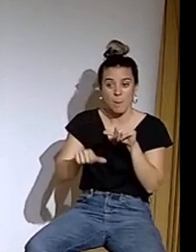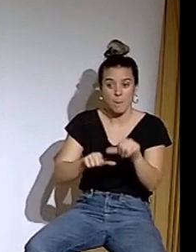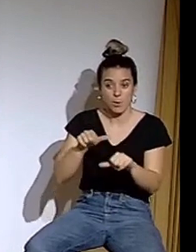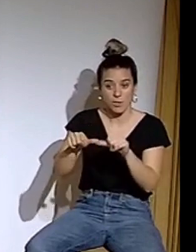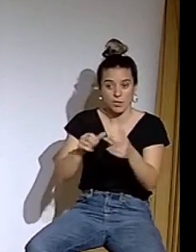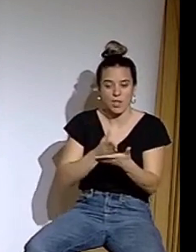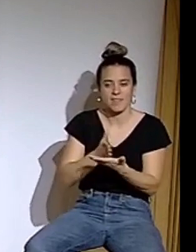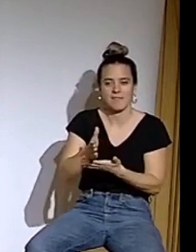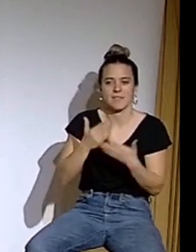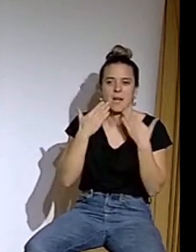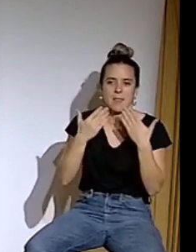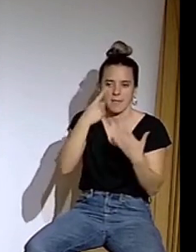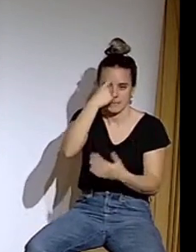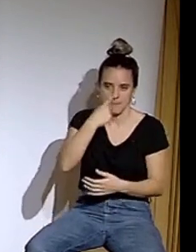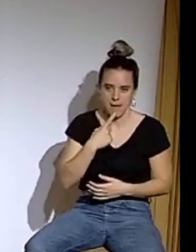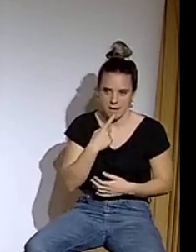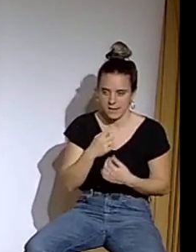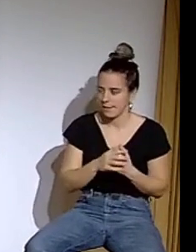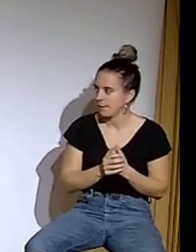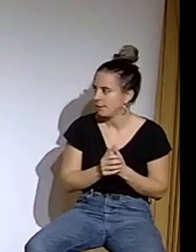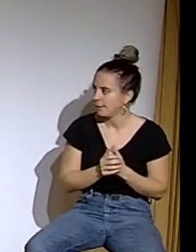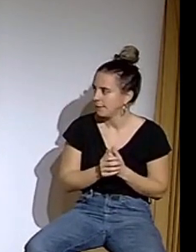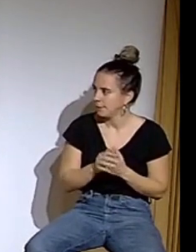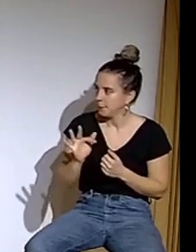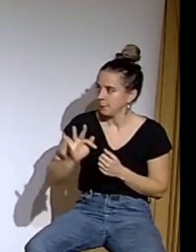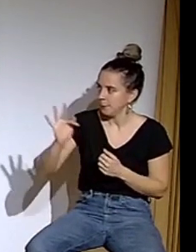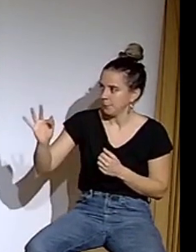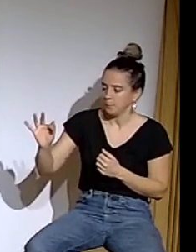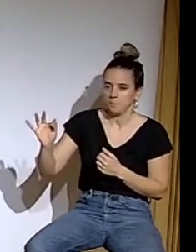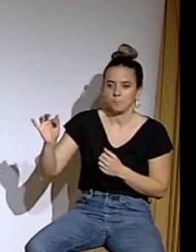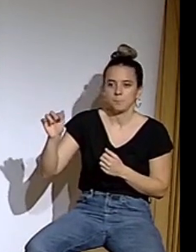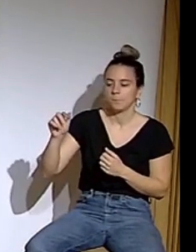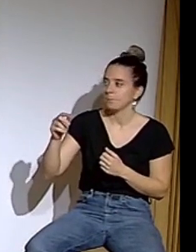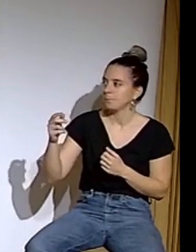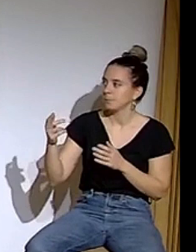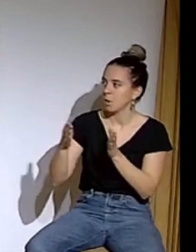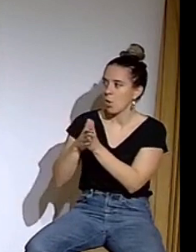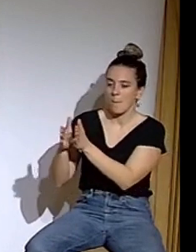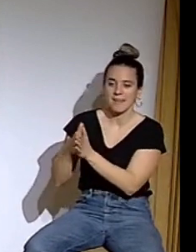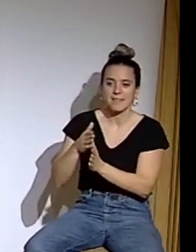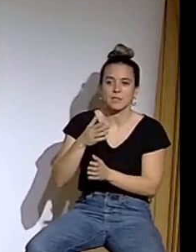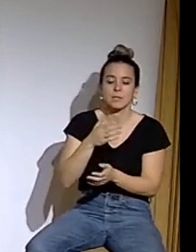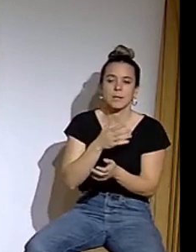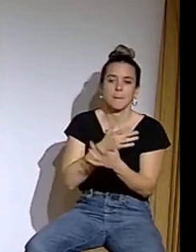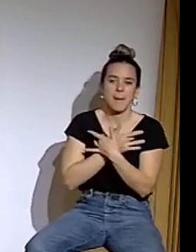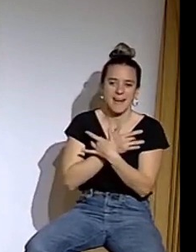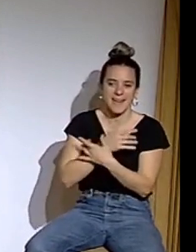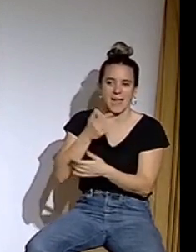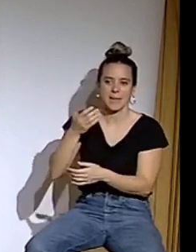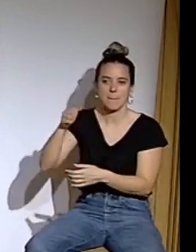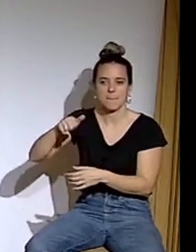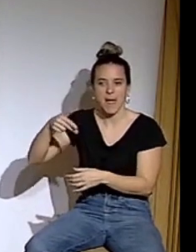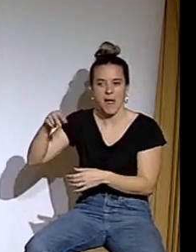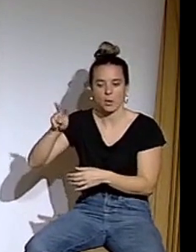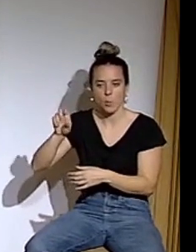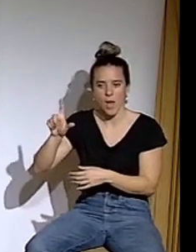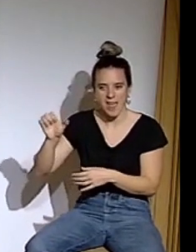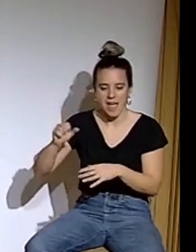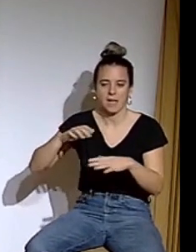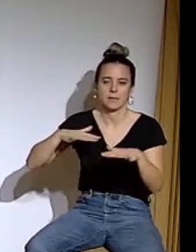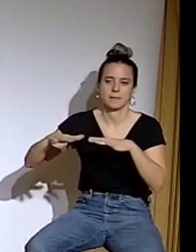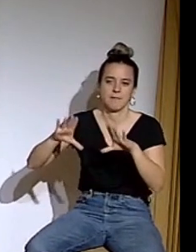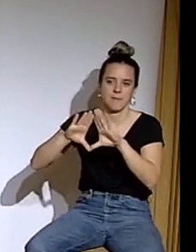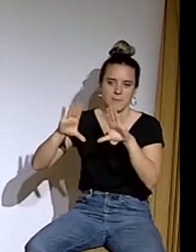a través de la imagen y a continuación tenemos a las compañeras María y Manuela activistas feministas andaluzas